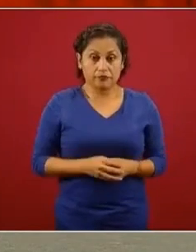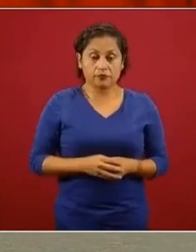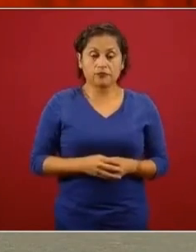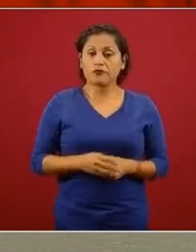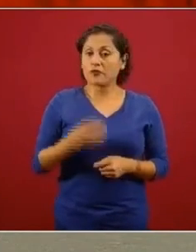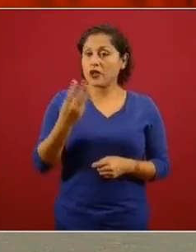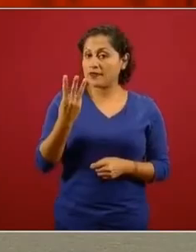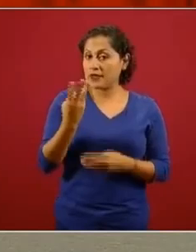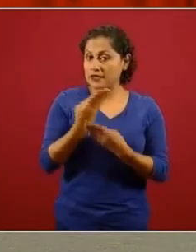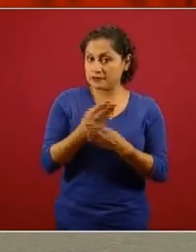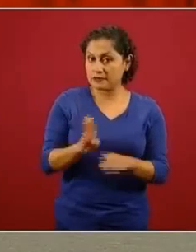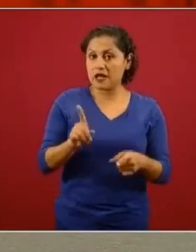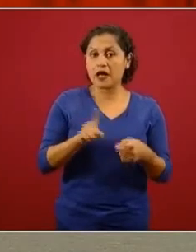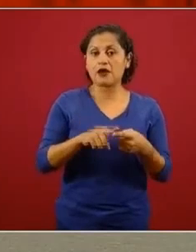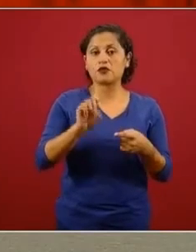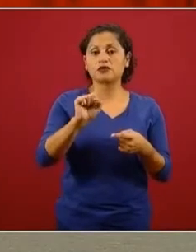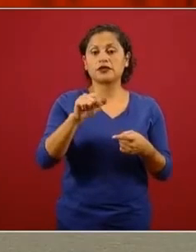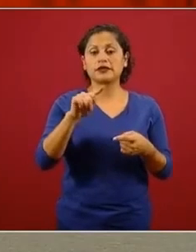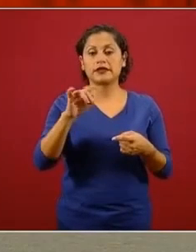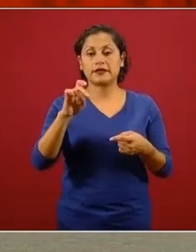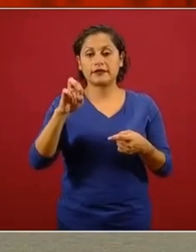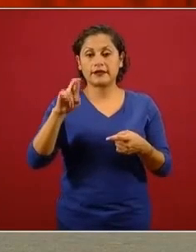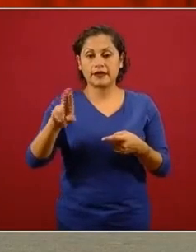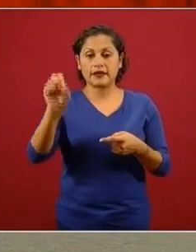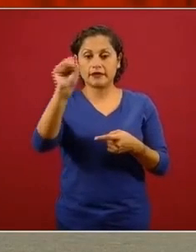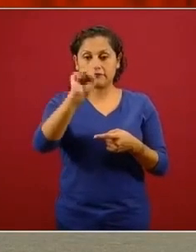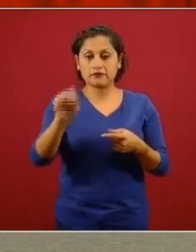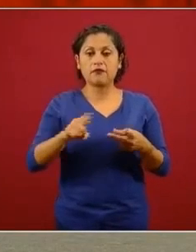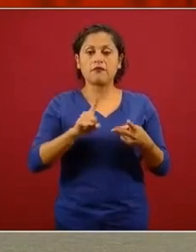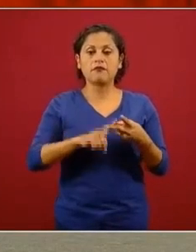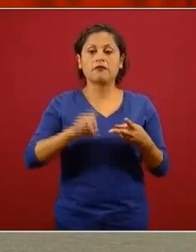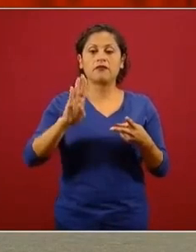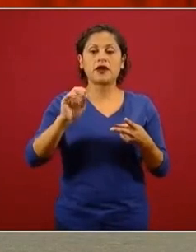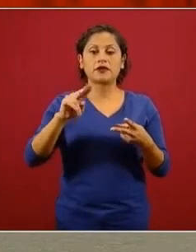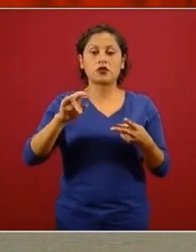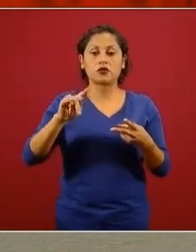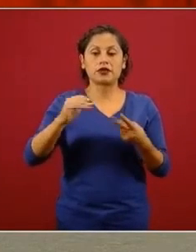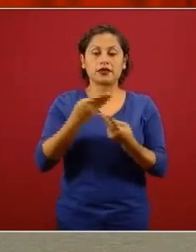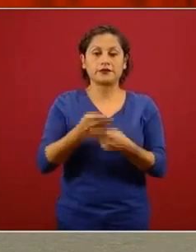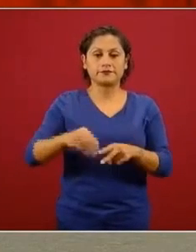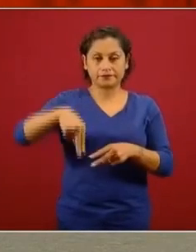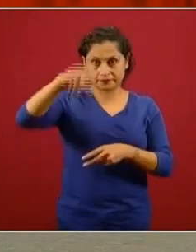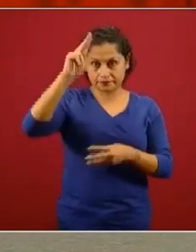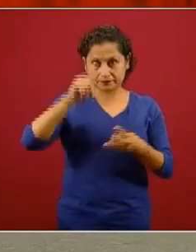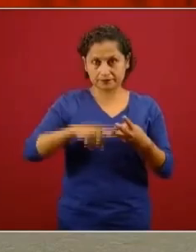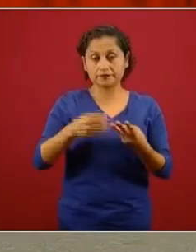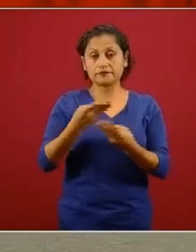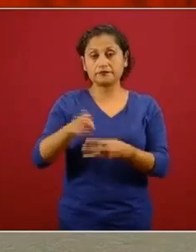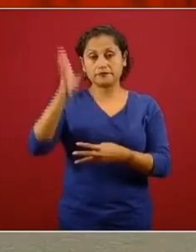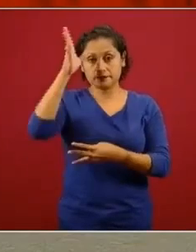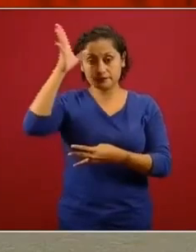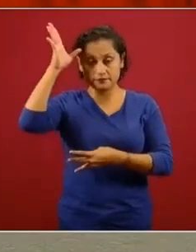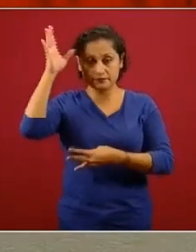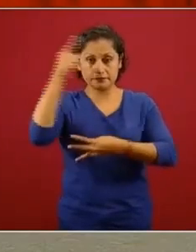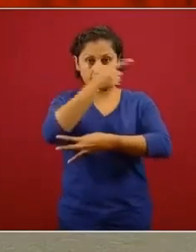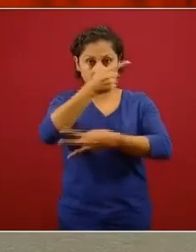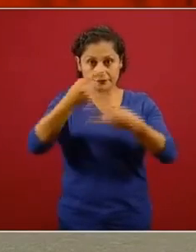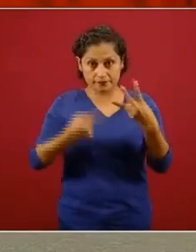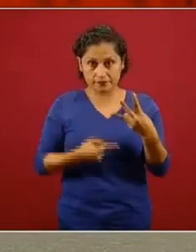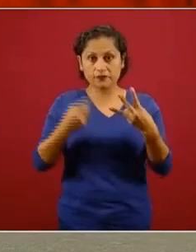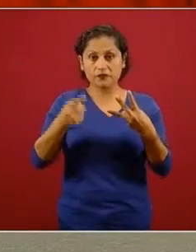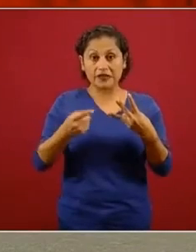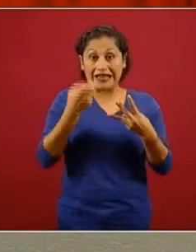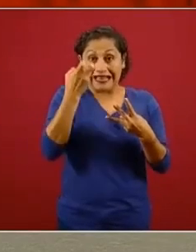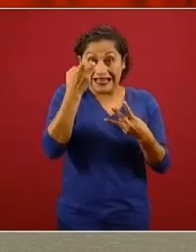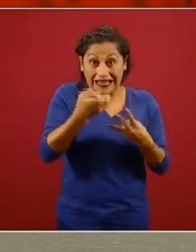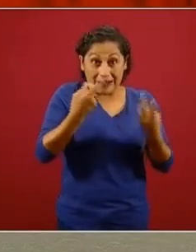bancos, Santander, Banorte y Banco Azteca. Para todas aquellas personas que estuvieron recibieron su